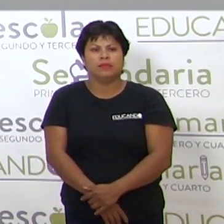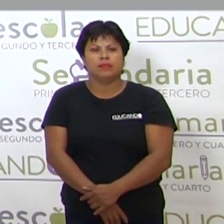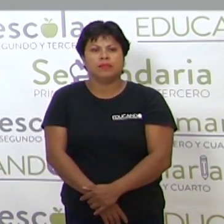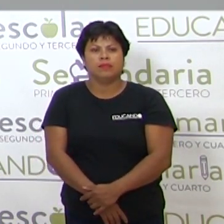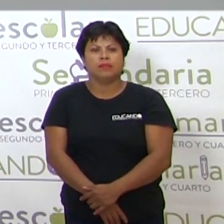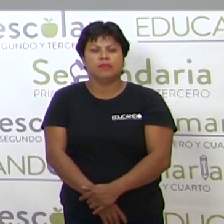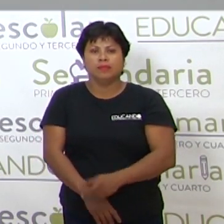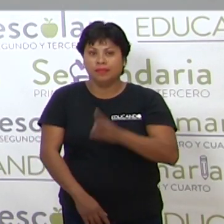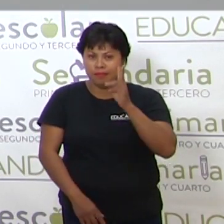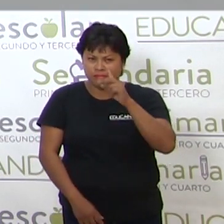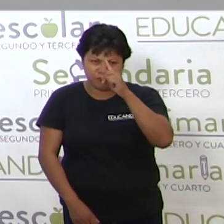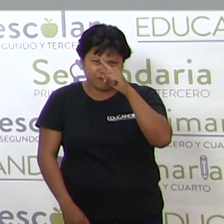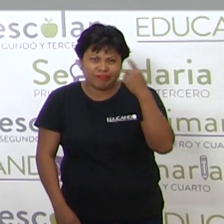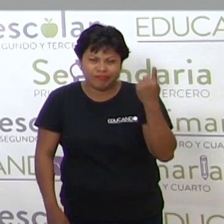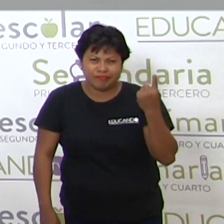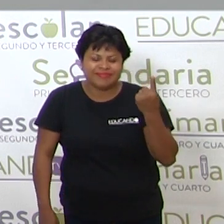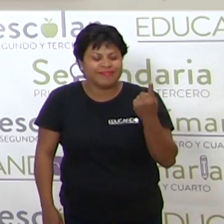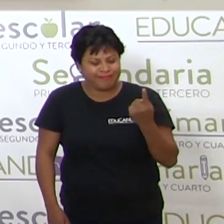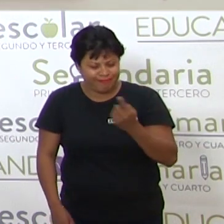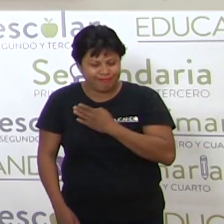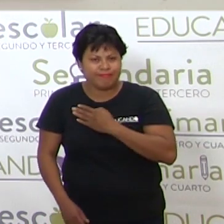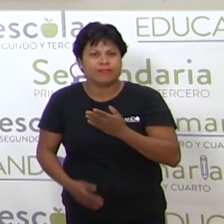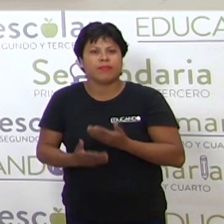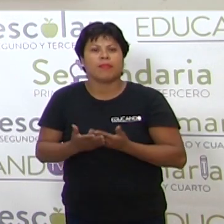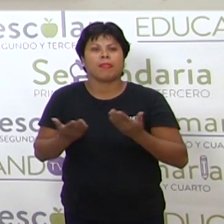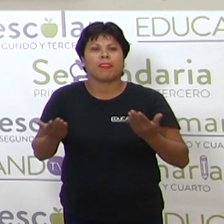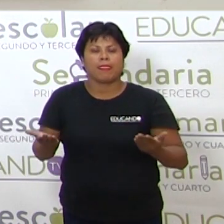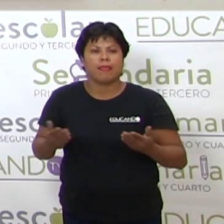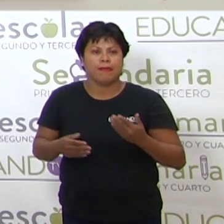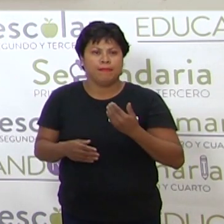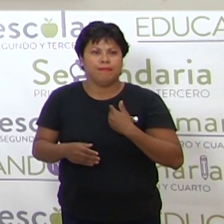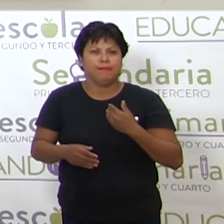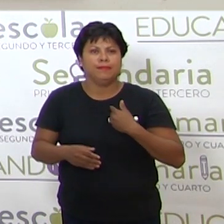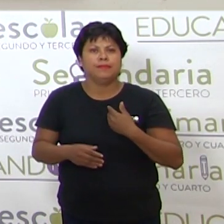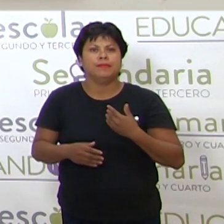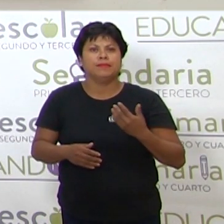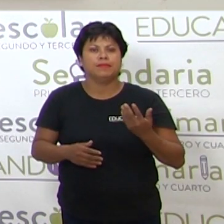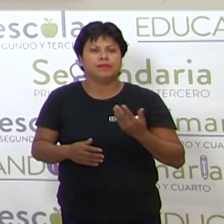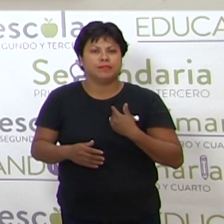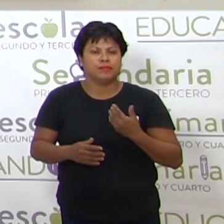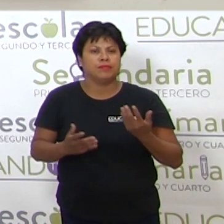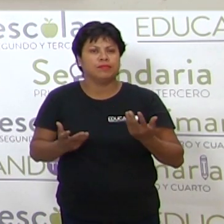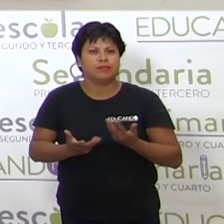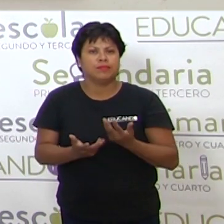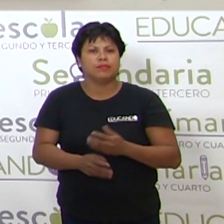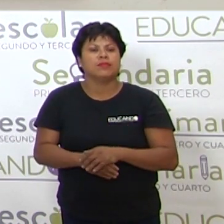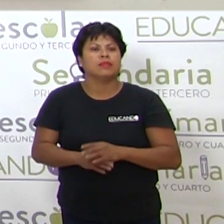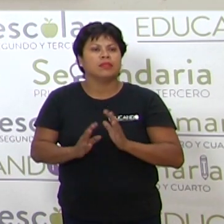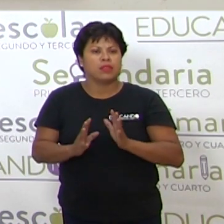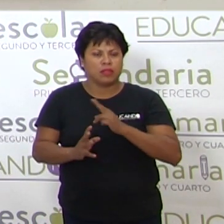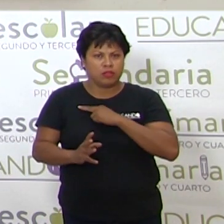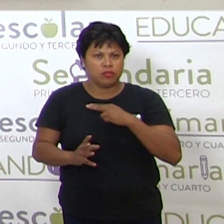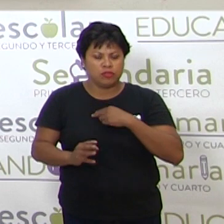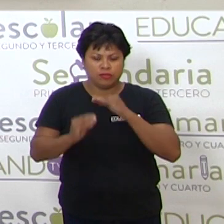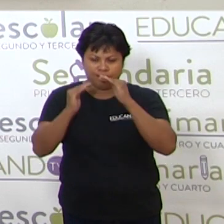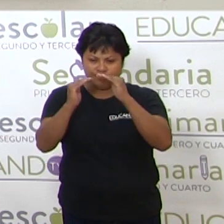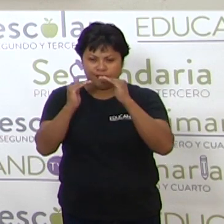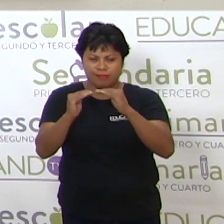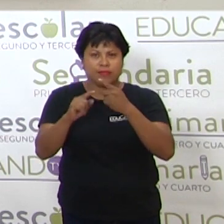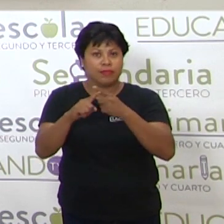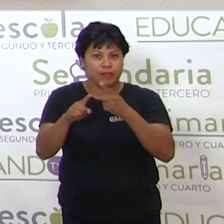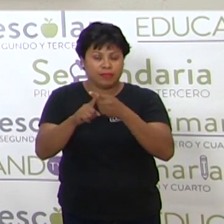ven qué fácil es bueno ahora voy a ya que armamos nuestras oraciones